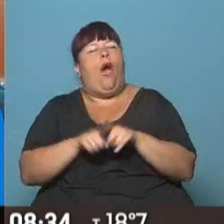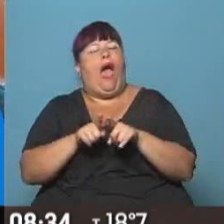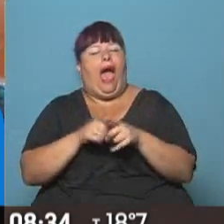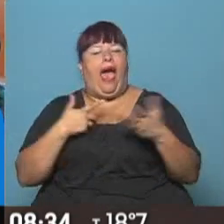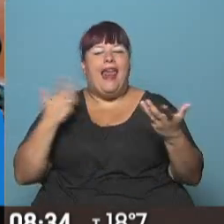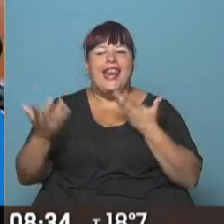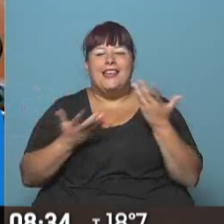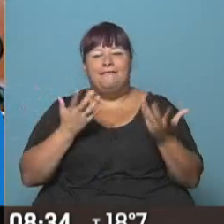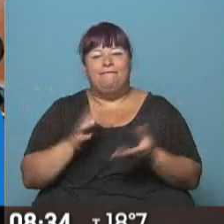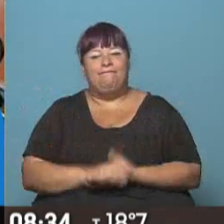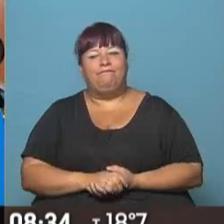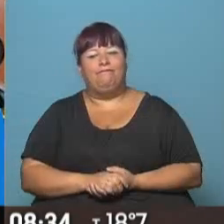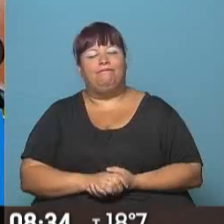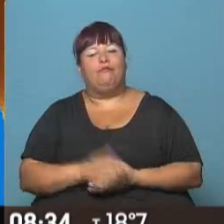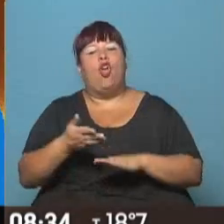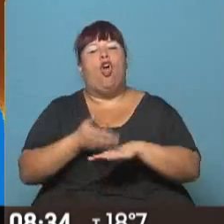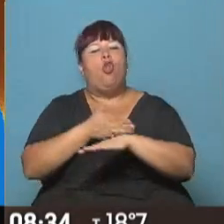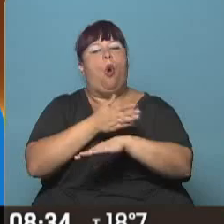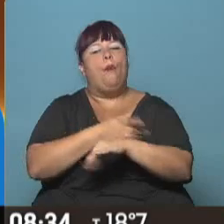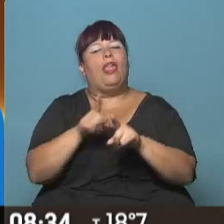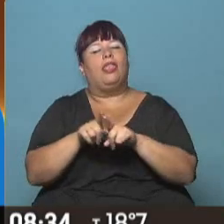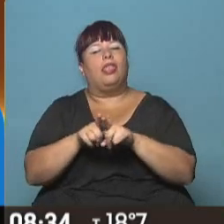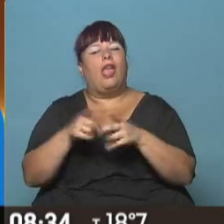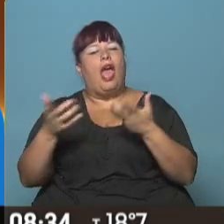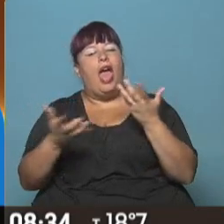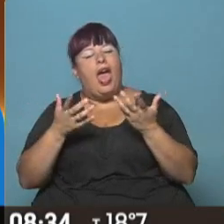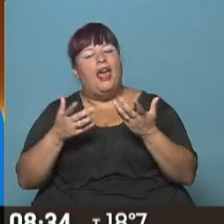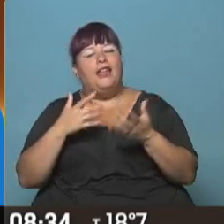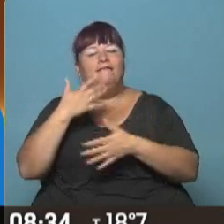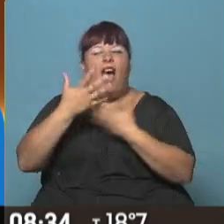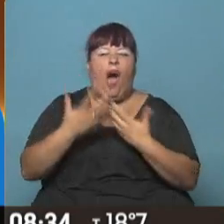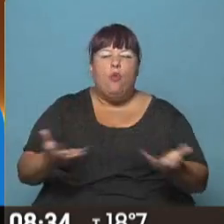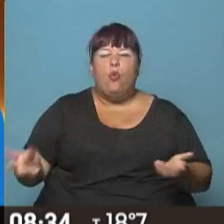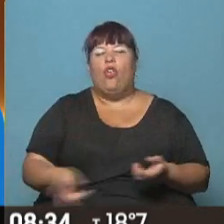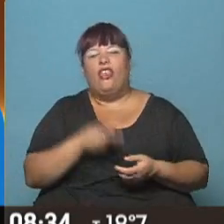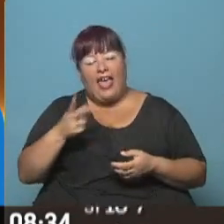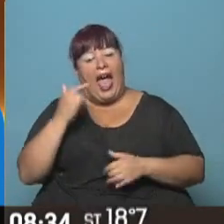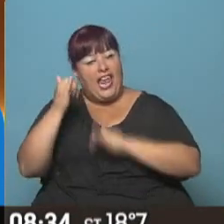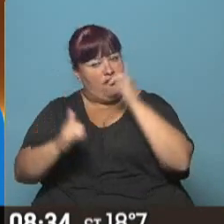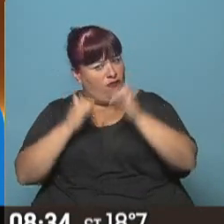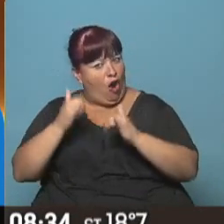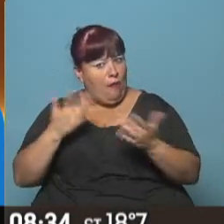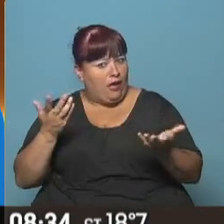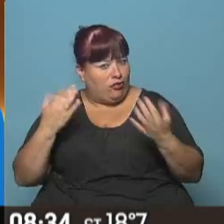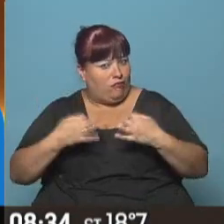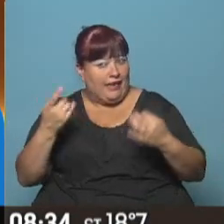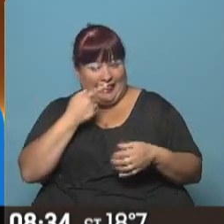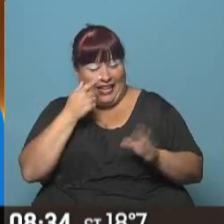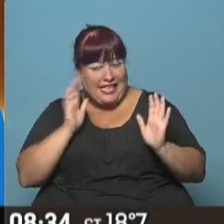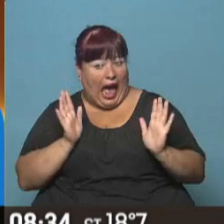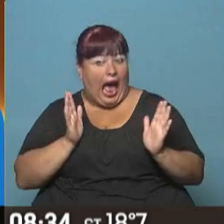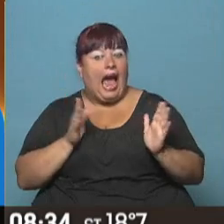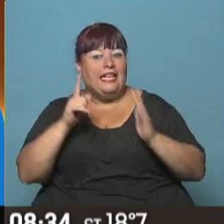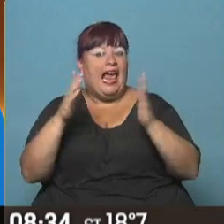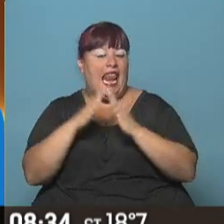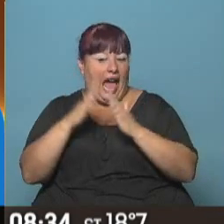poco como... Era un documental un poco dogmático, aburrido. Tenía la información dura, era interesante, porque